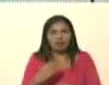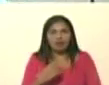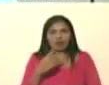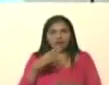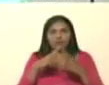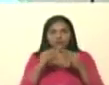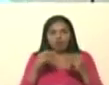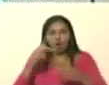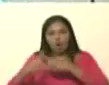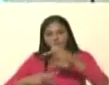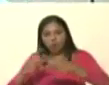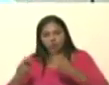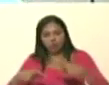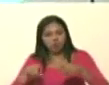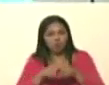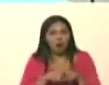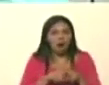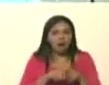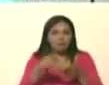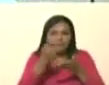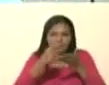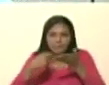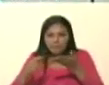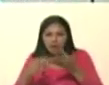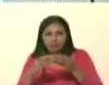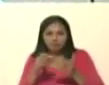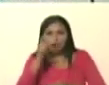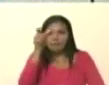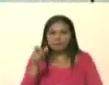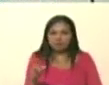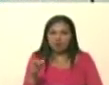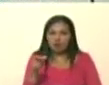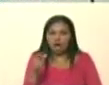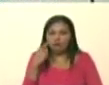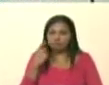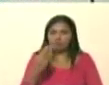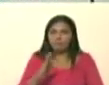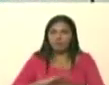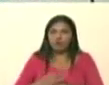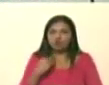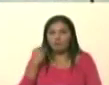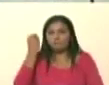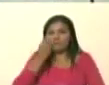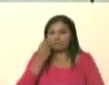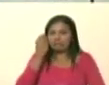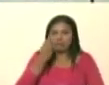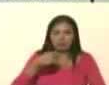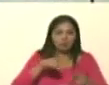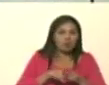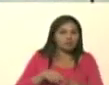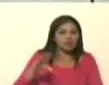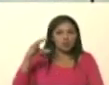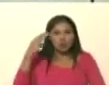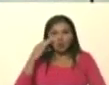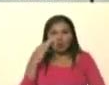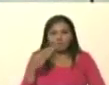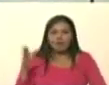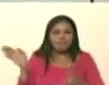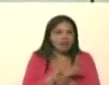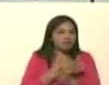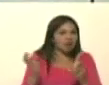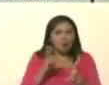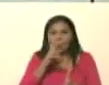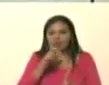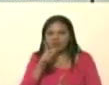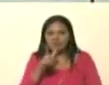productores de la serie a los escritores de la serie a los actores y actriz porque yo por el prejuicio que tengo por el maltrato de la